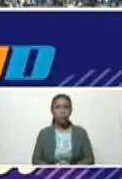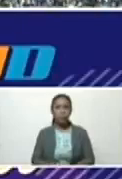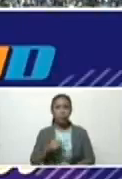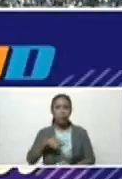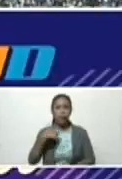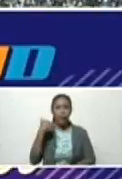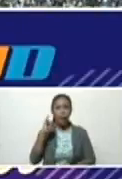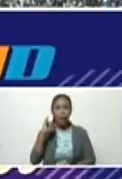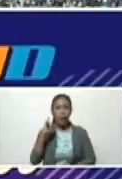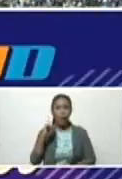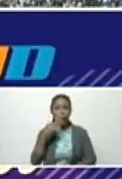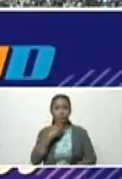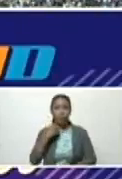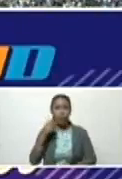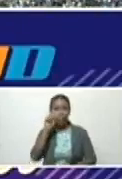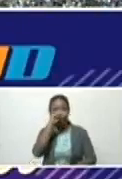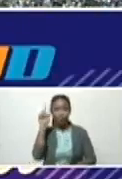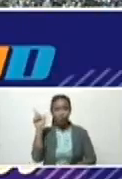2030. Rumbo